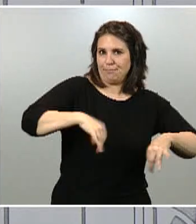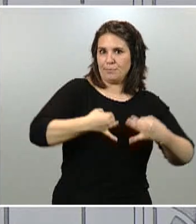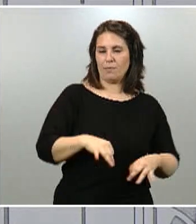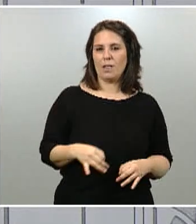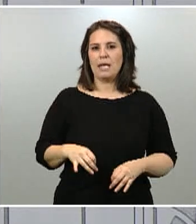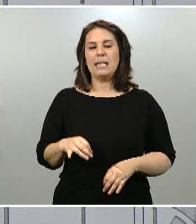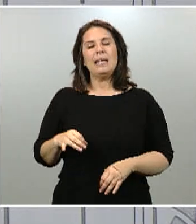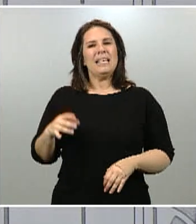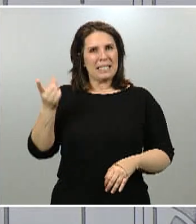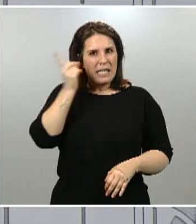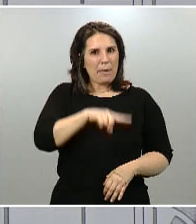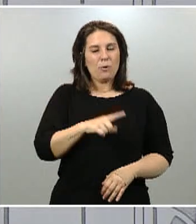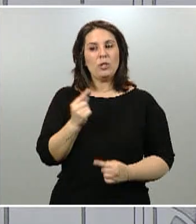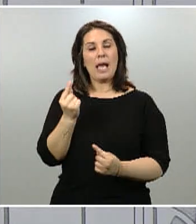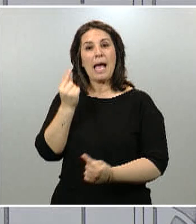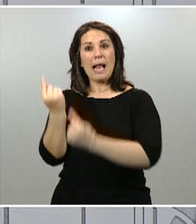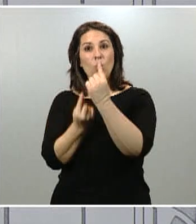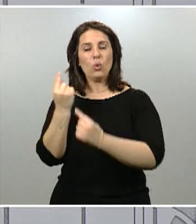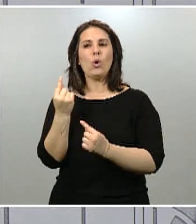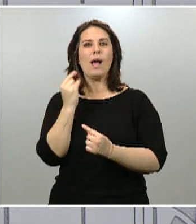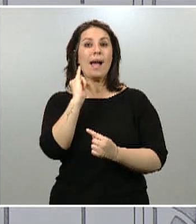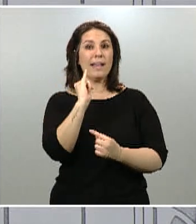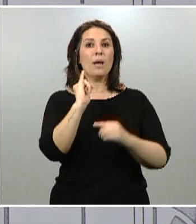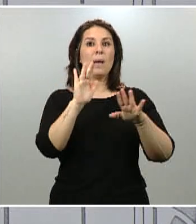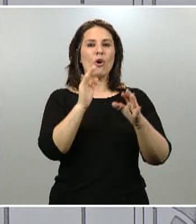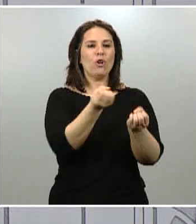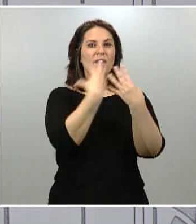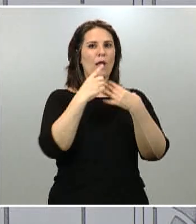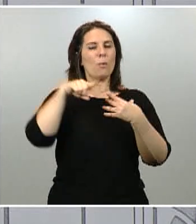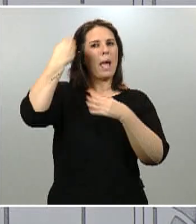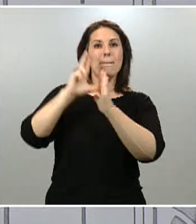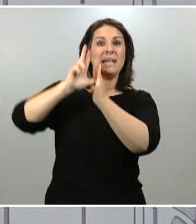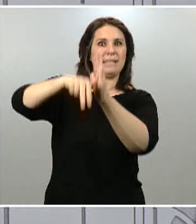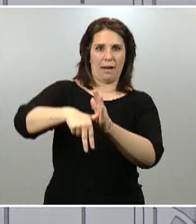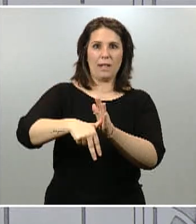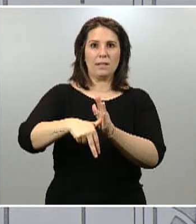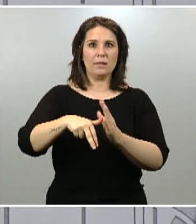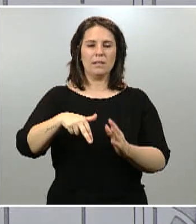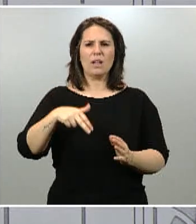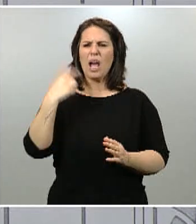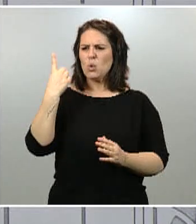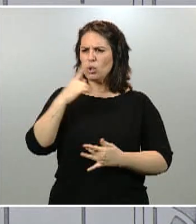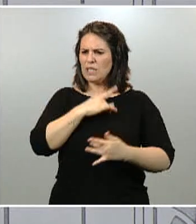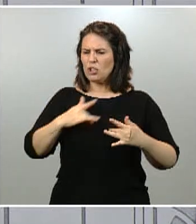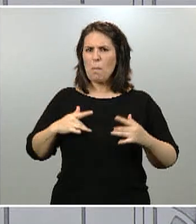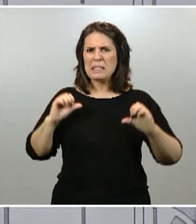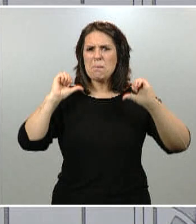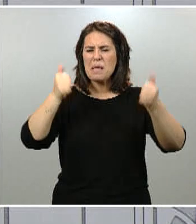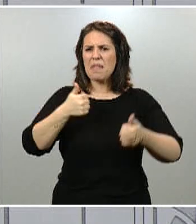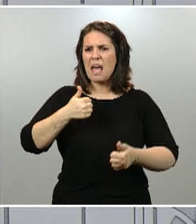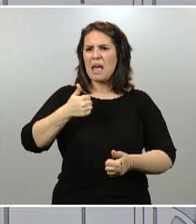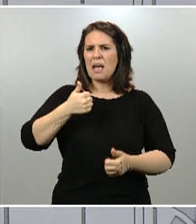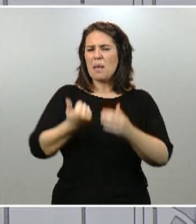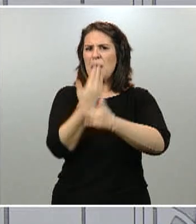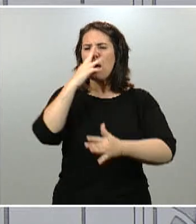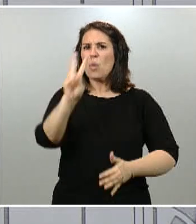bastante antes de que fuera notificado. De hecho, tenemos un caso que tuvo inicio de síntomas el día, si no me recuerdo mal, el día 2 de febrero. Fue